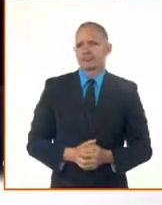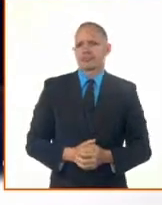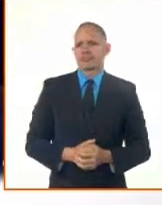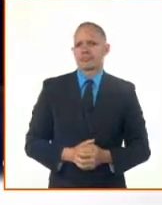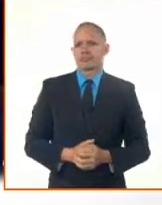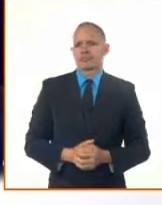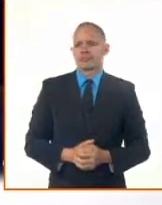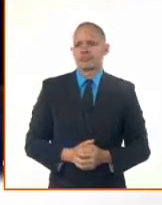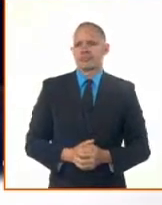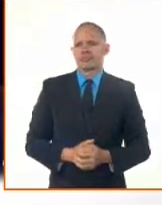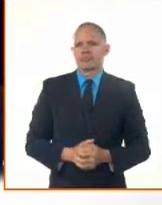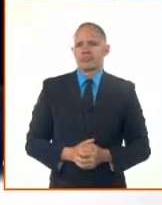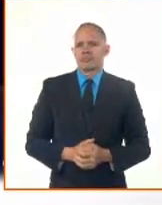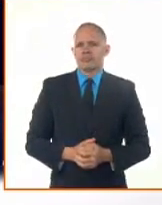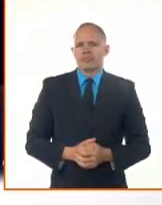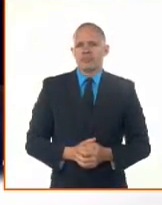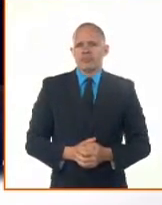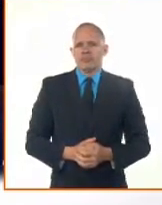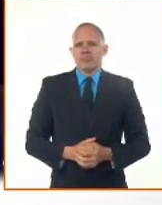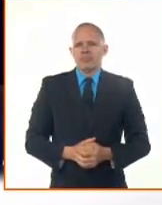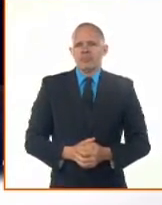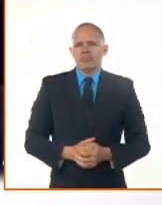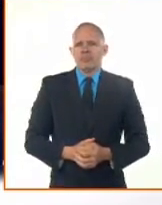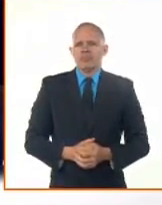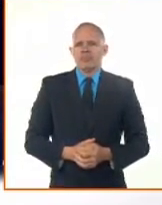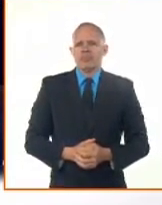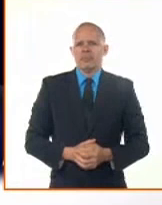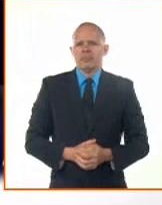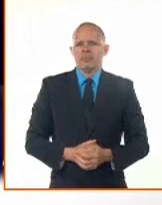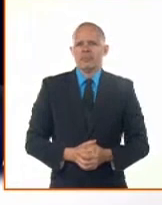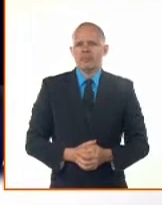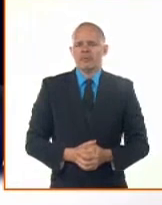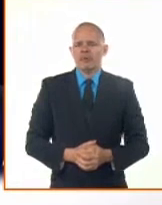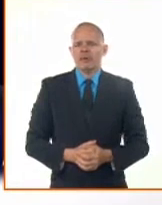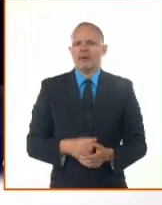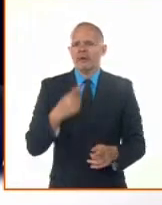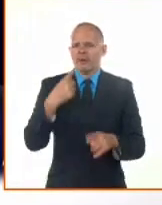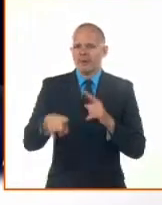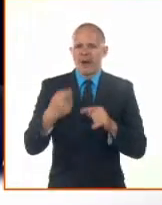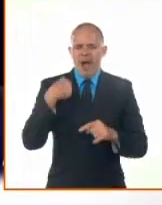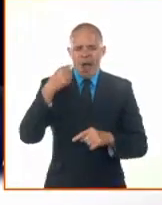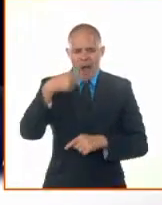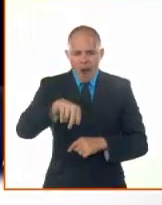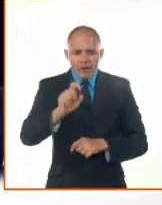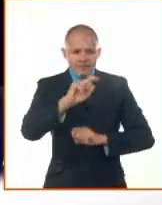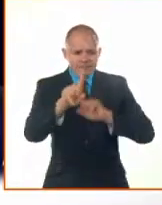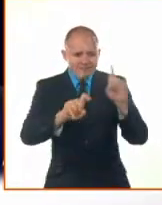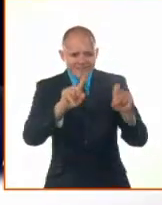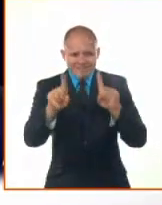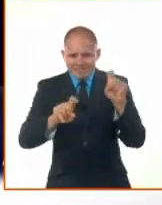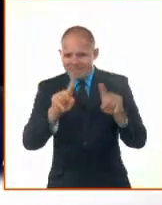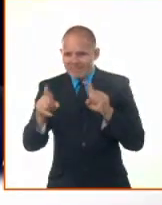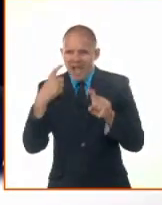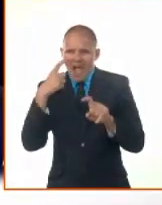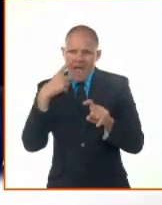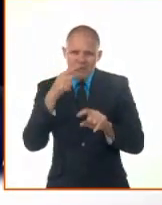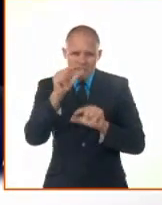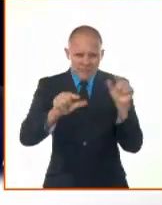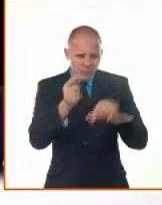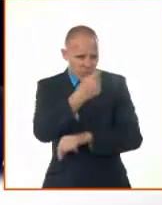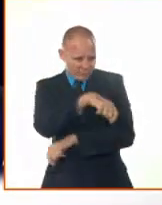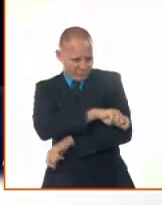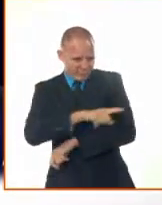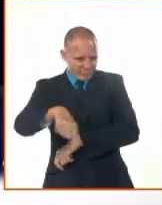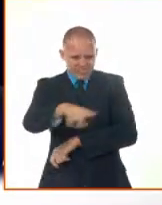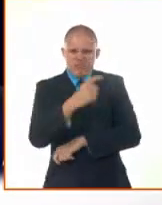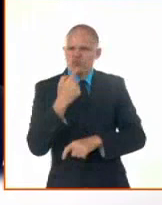las famosas encuesta muy criticada muy cuestionada pero nadie las deja de hacer cuestan dinero hacerla no crean